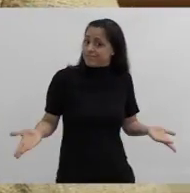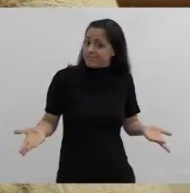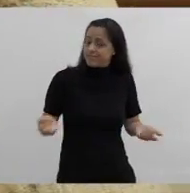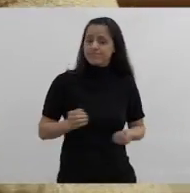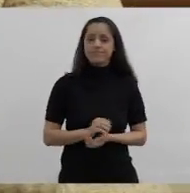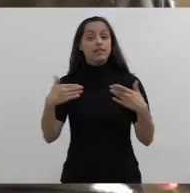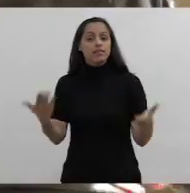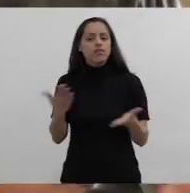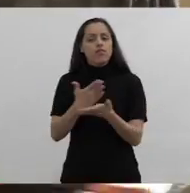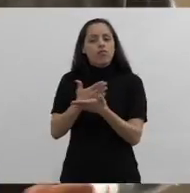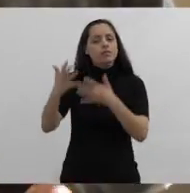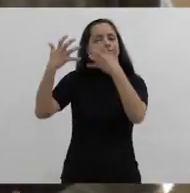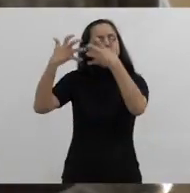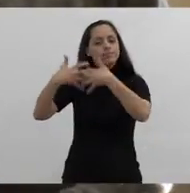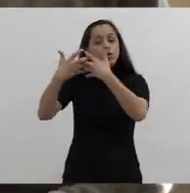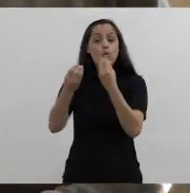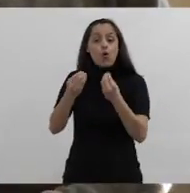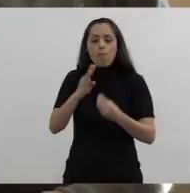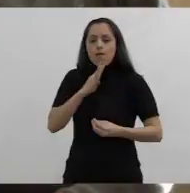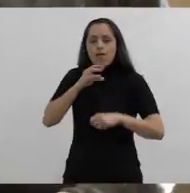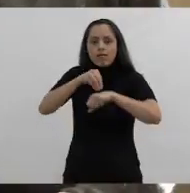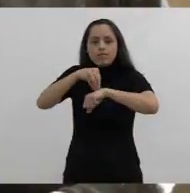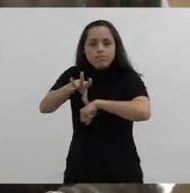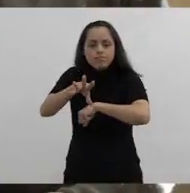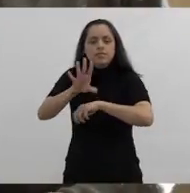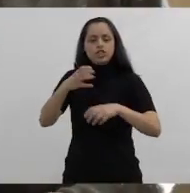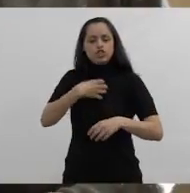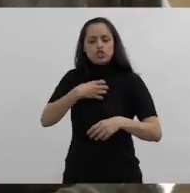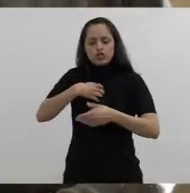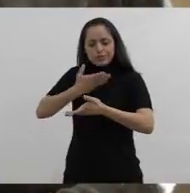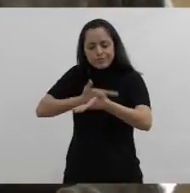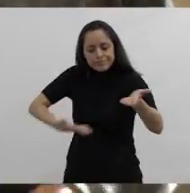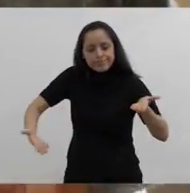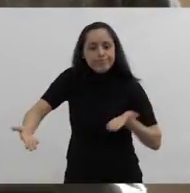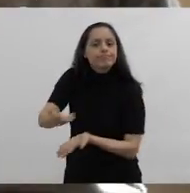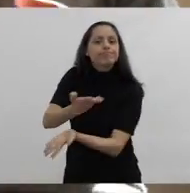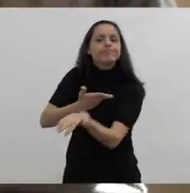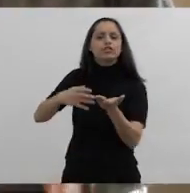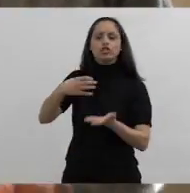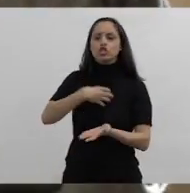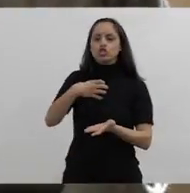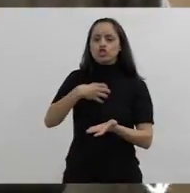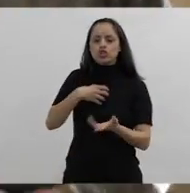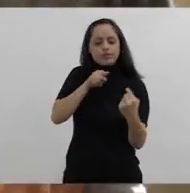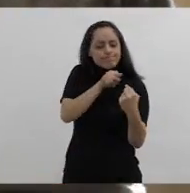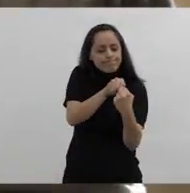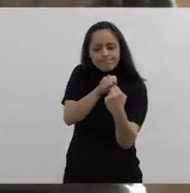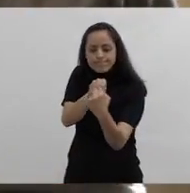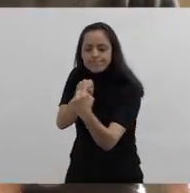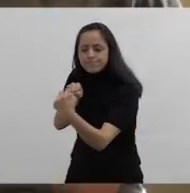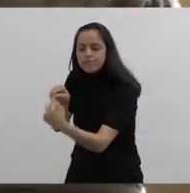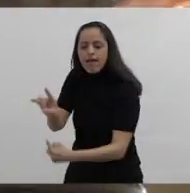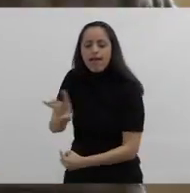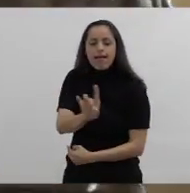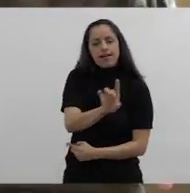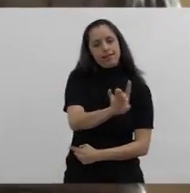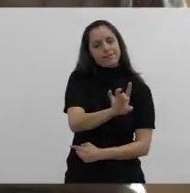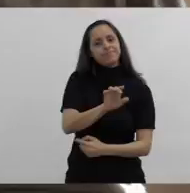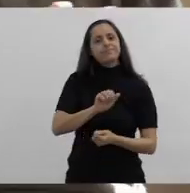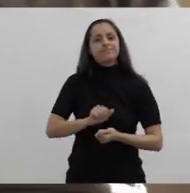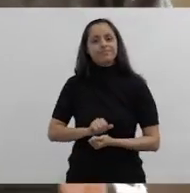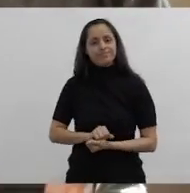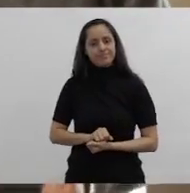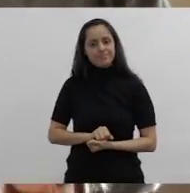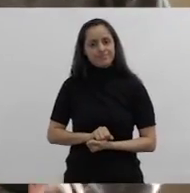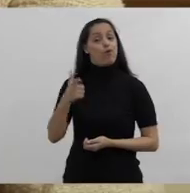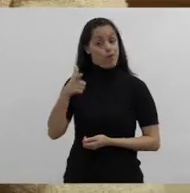cosas. Entonces el EPD empezó a dar ese conocimiento, un tipo de mediación, un tipo de adecuación para cada chico